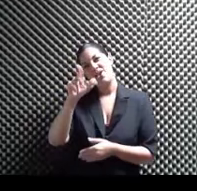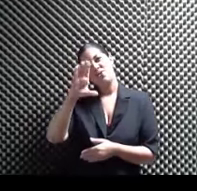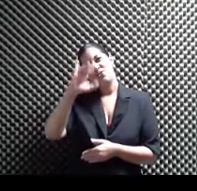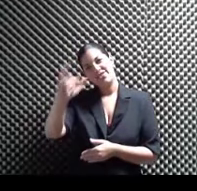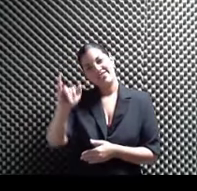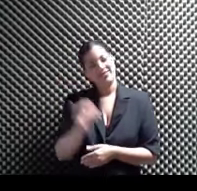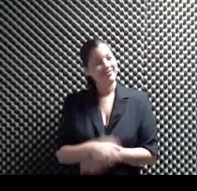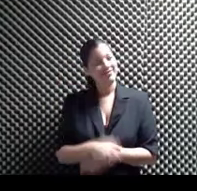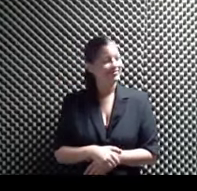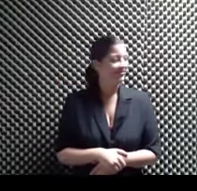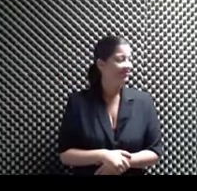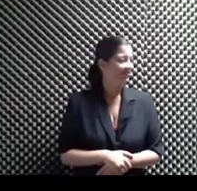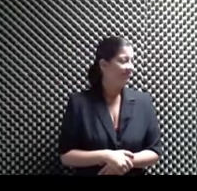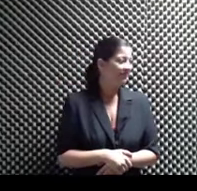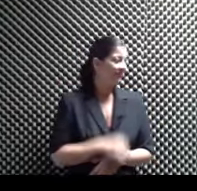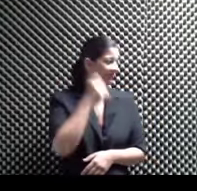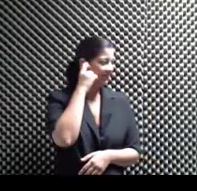Echate Para Aca